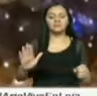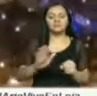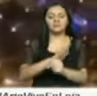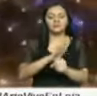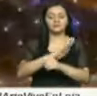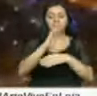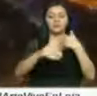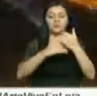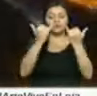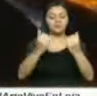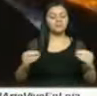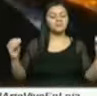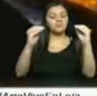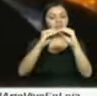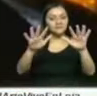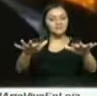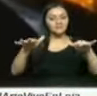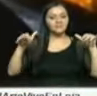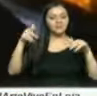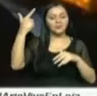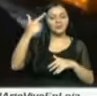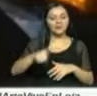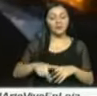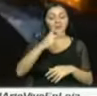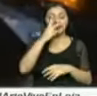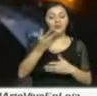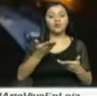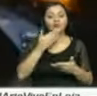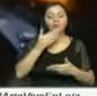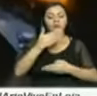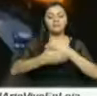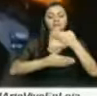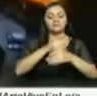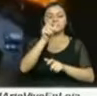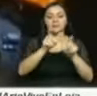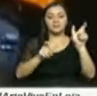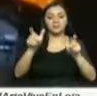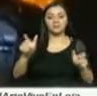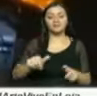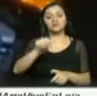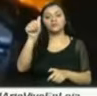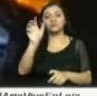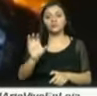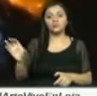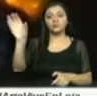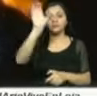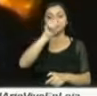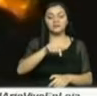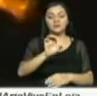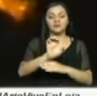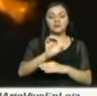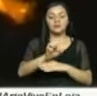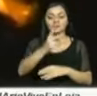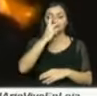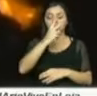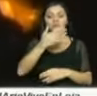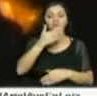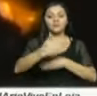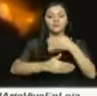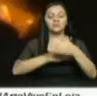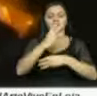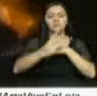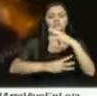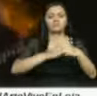claro que sí, se encuentran en Loja no solo personas de otras provincias del Ecuador, sino del